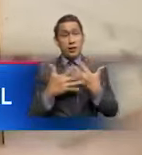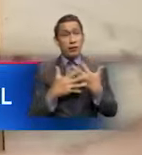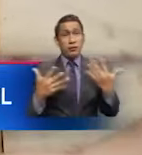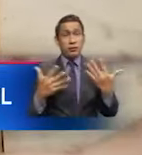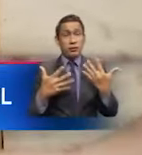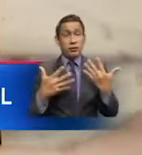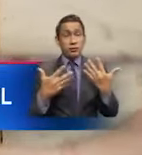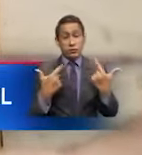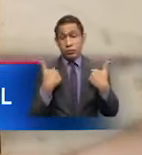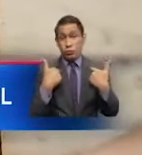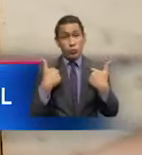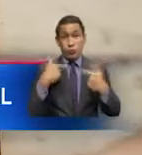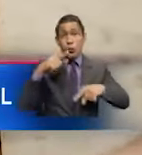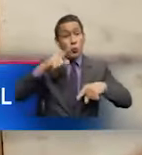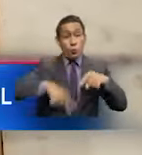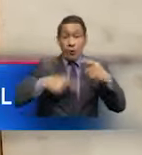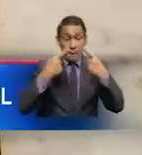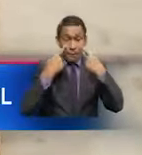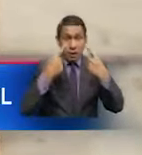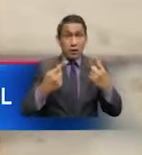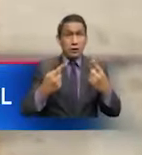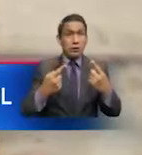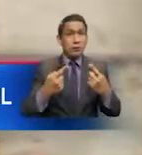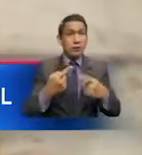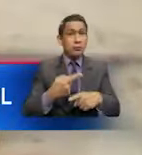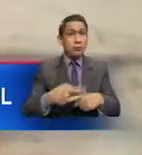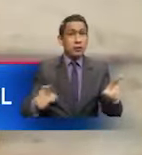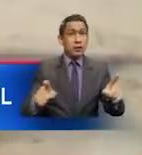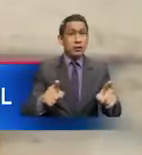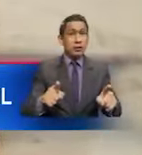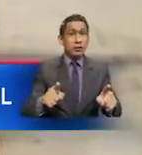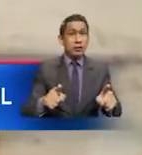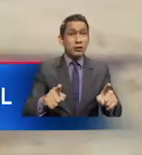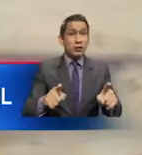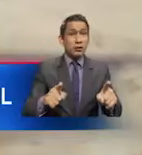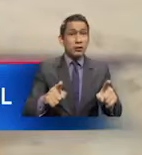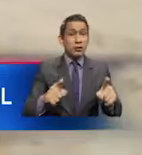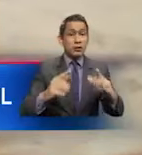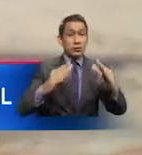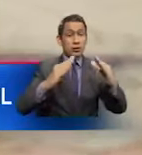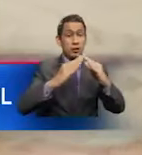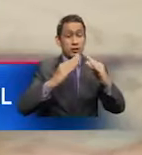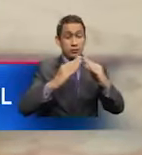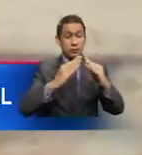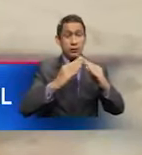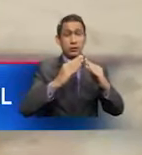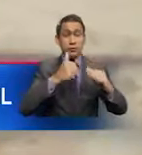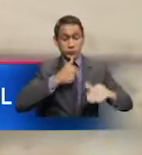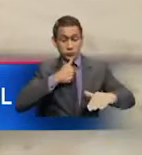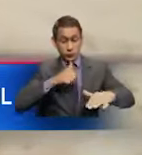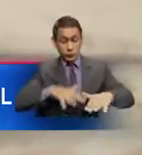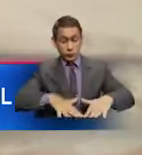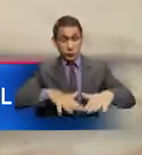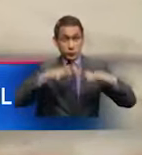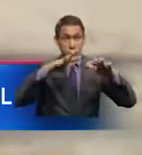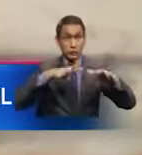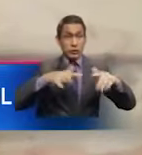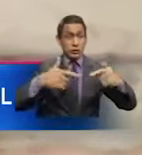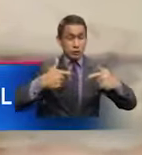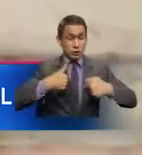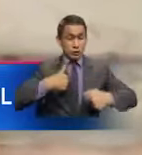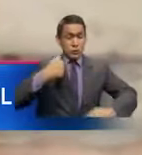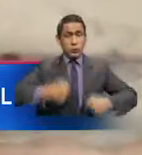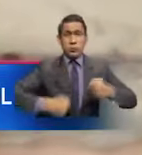veo. Y cuando me di cuenta, ya el agua llegaba a la cama. Tuve que salir a precipitada velocidad, ver